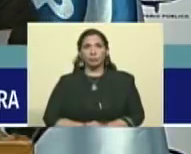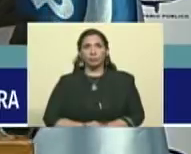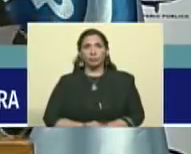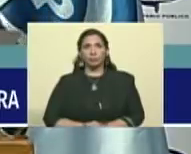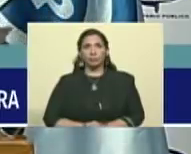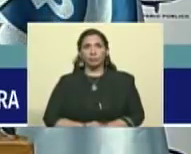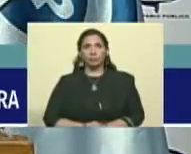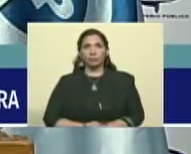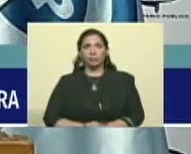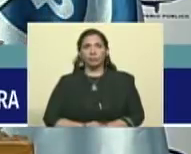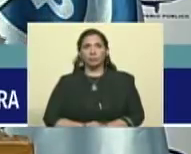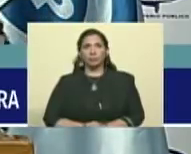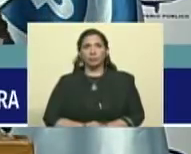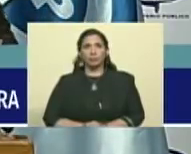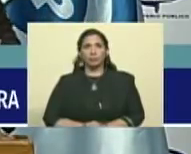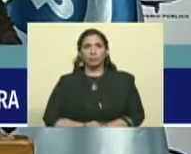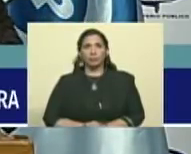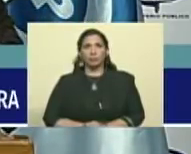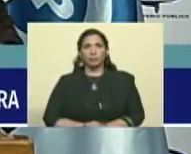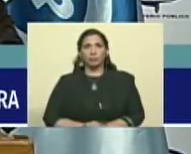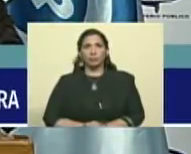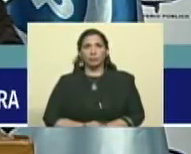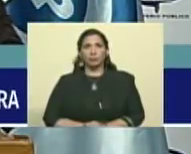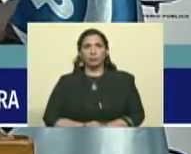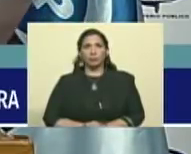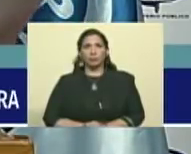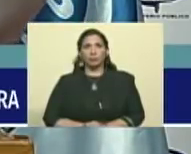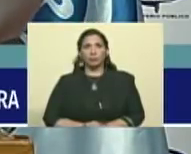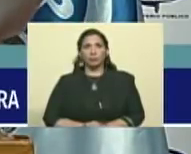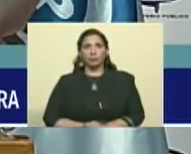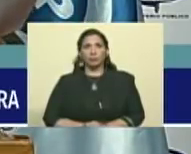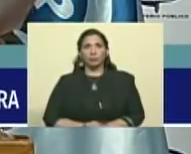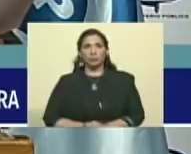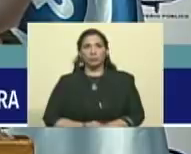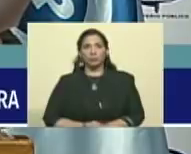hay detenidos, como debe ser.